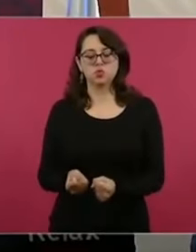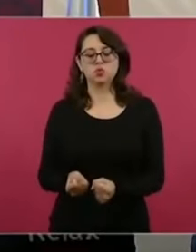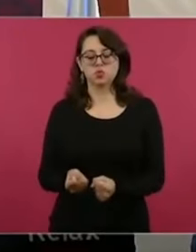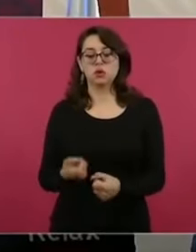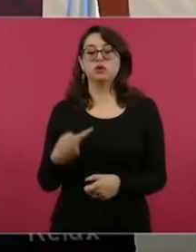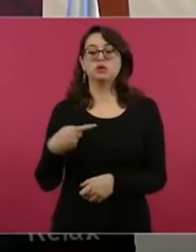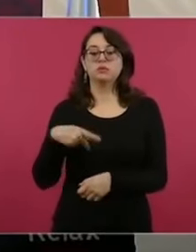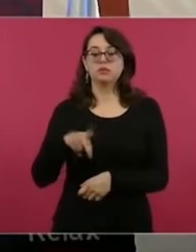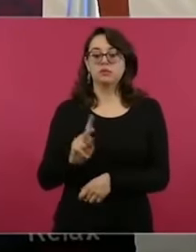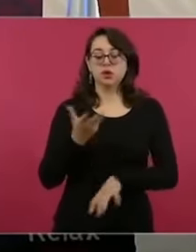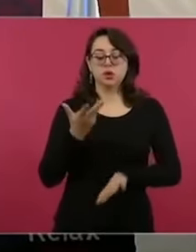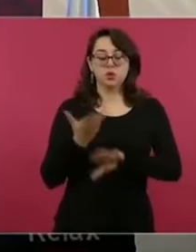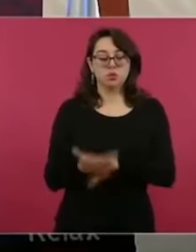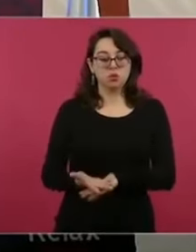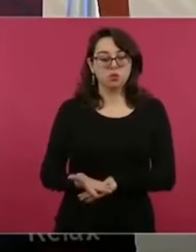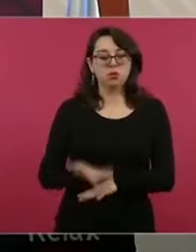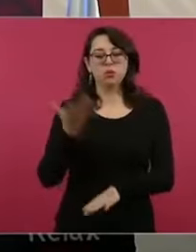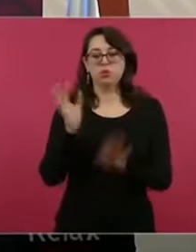el que se